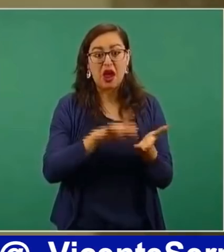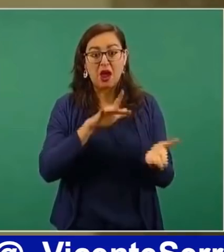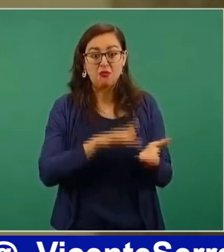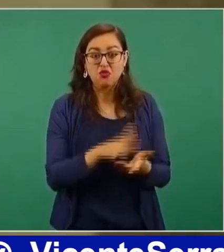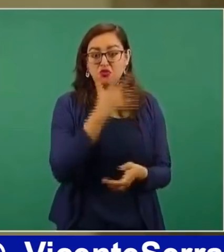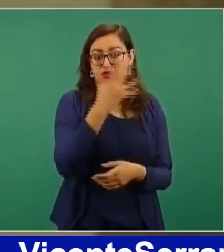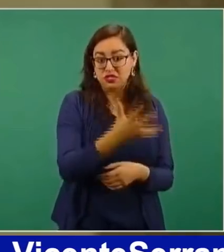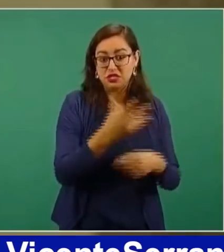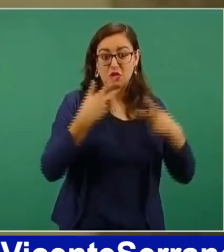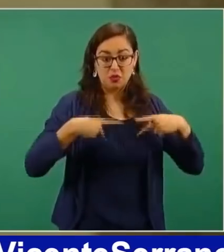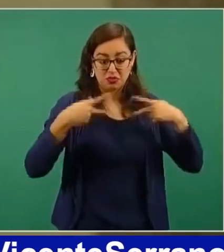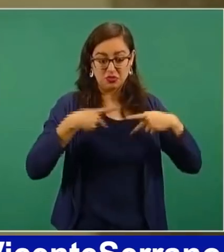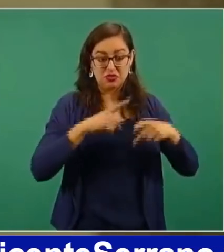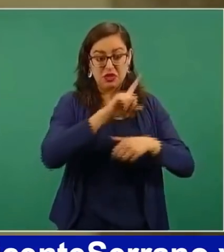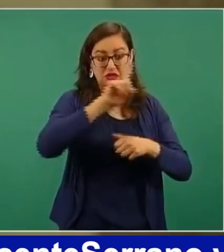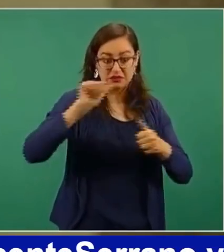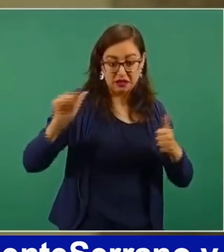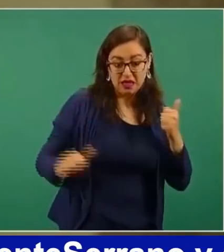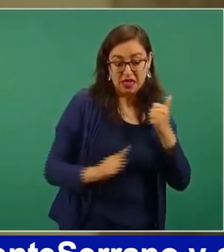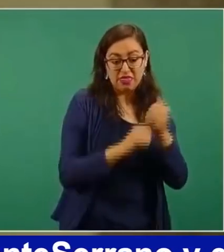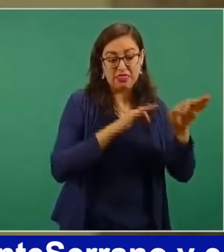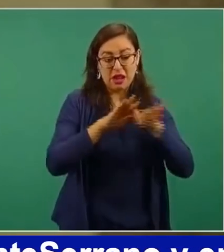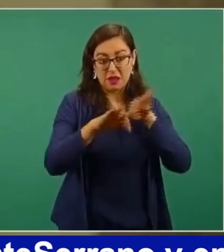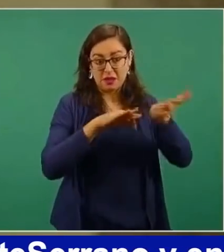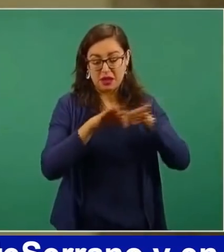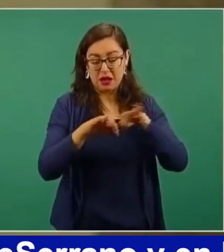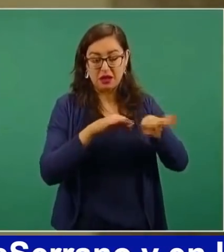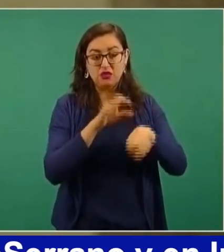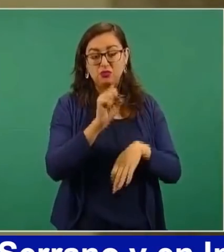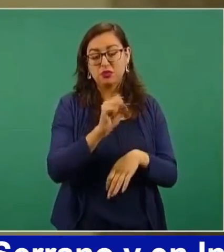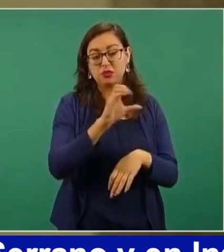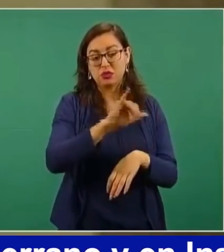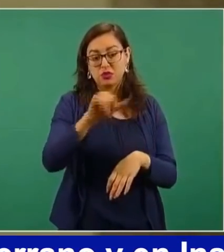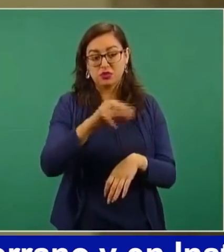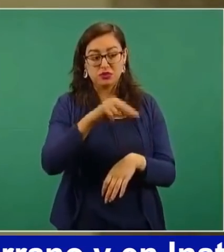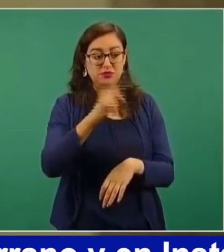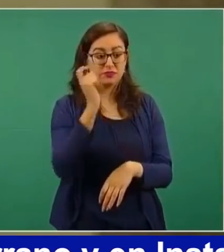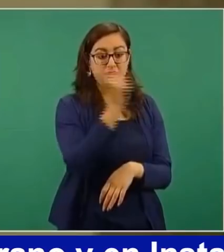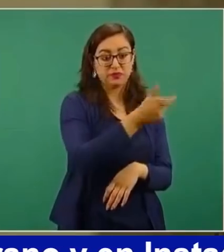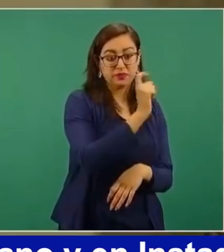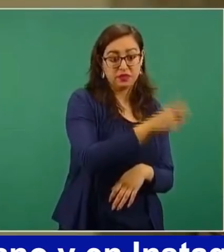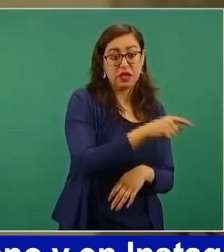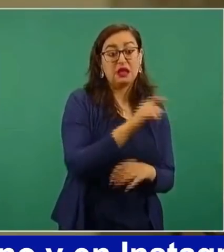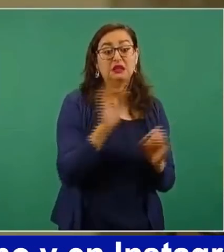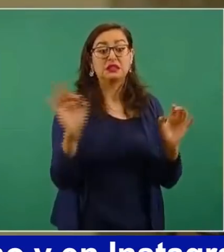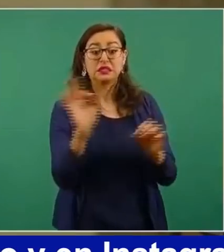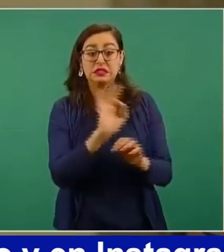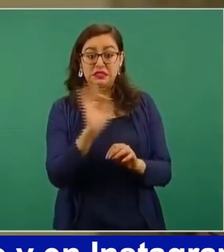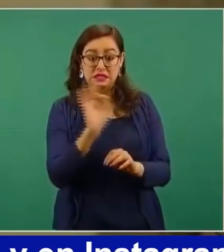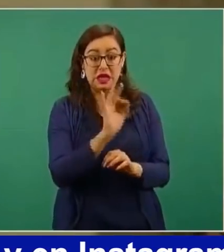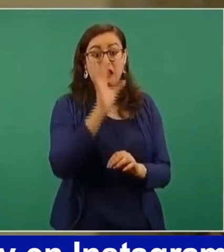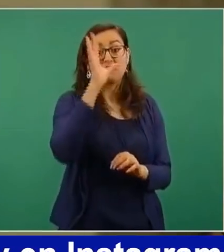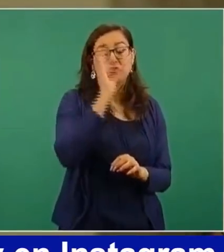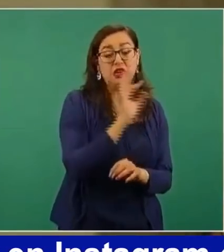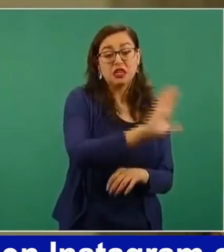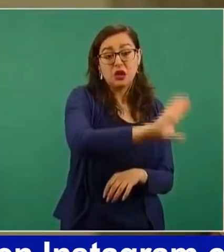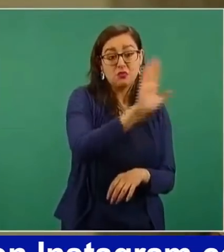trabajadores pagados por la Suprema Corte. Y cuando un ministro fallece, esposo o esposa,